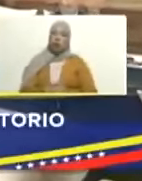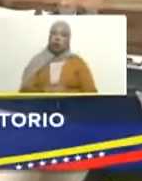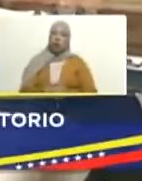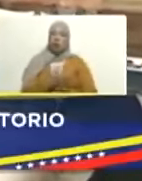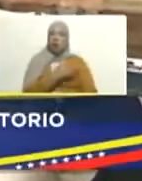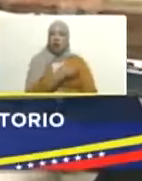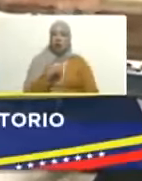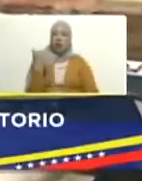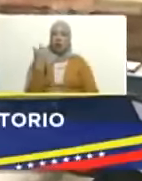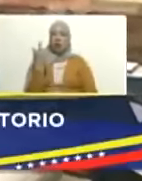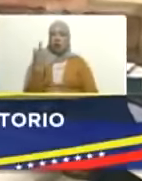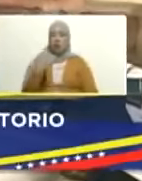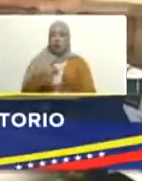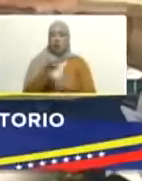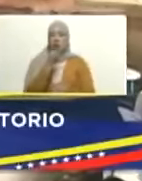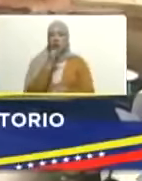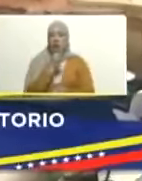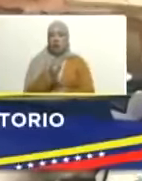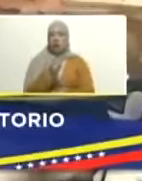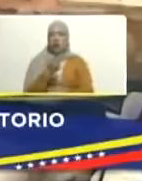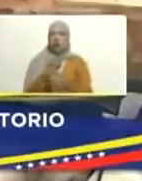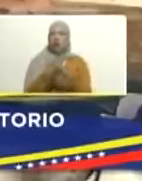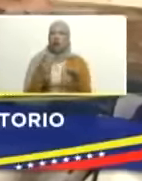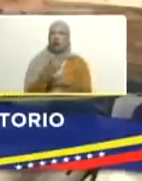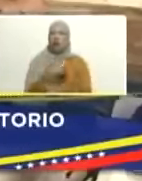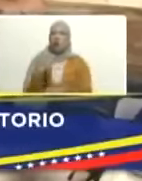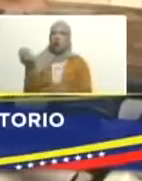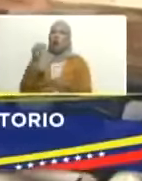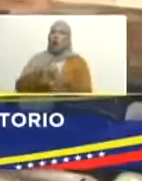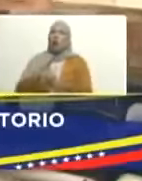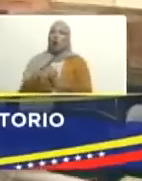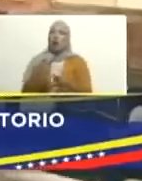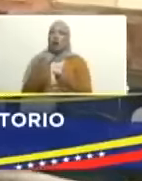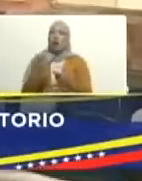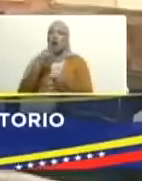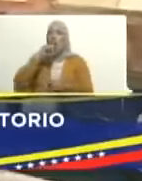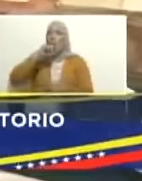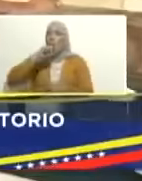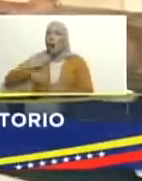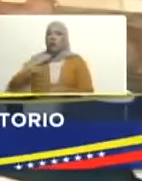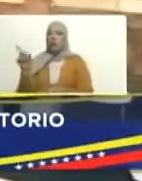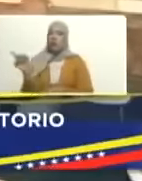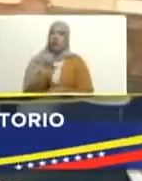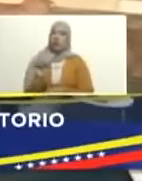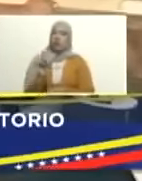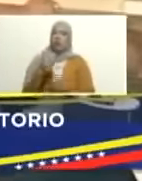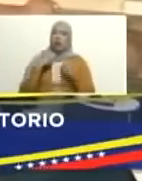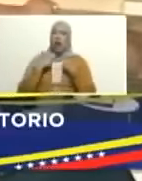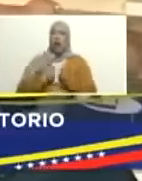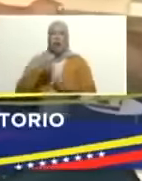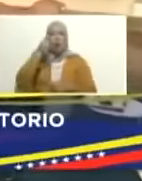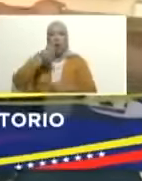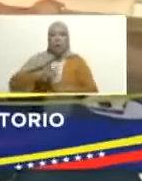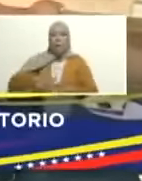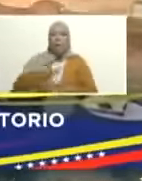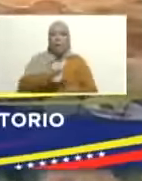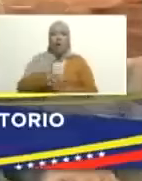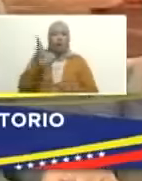quieren volver a sembrar, pero los que la quieren volver a sembrar ya están fracasados. El pueblo no los